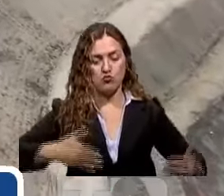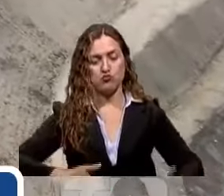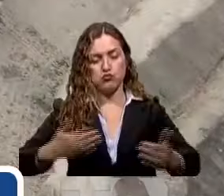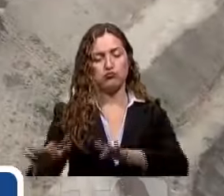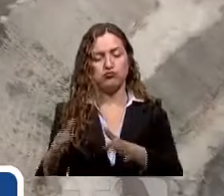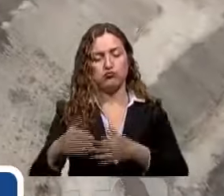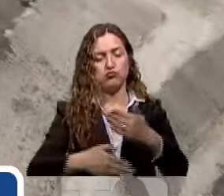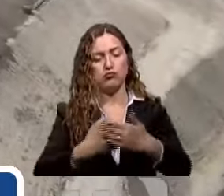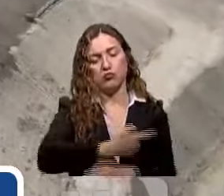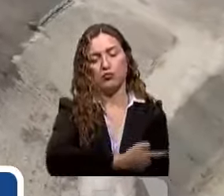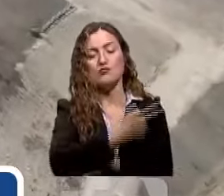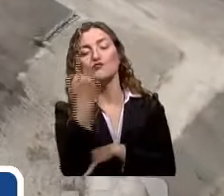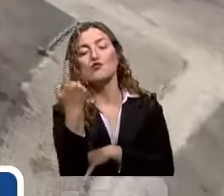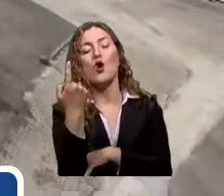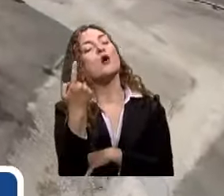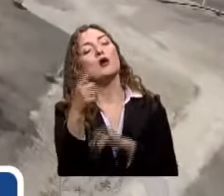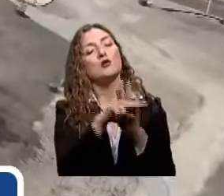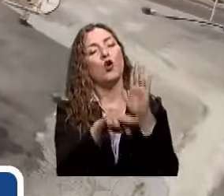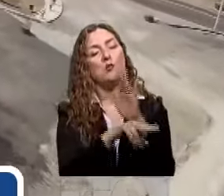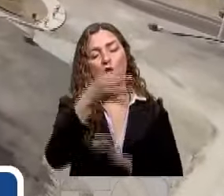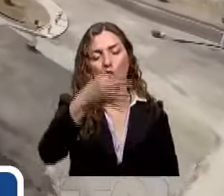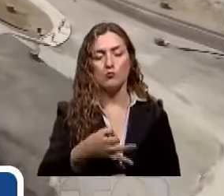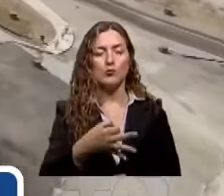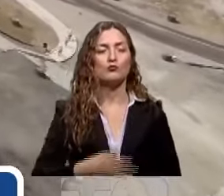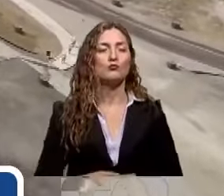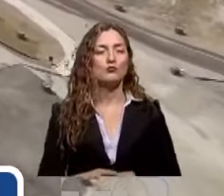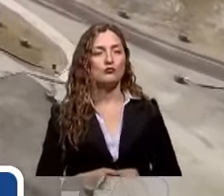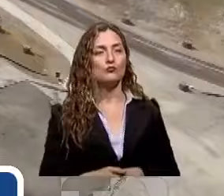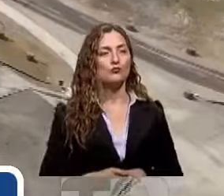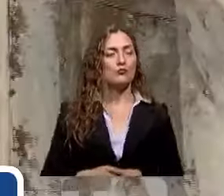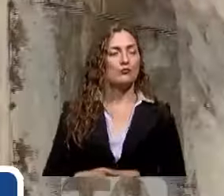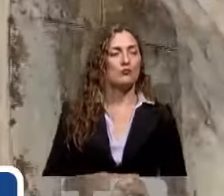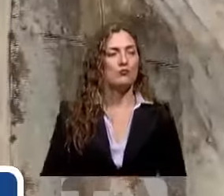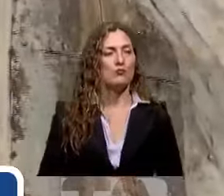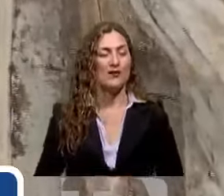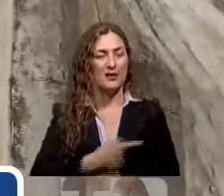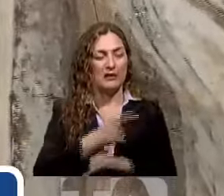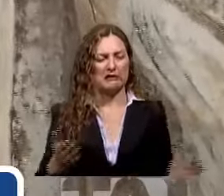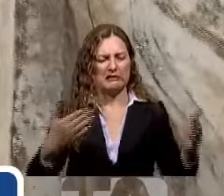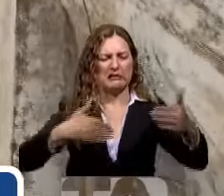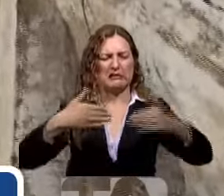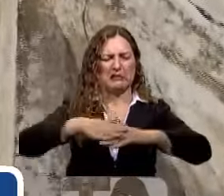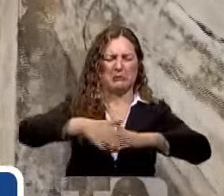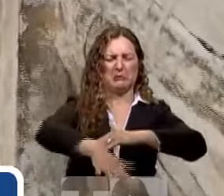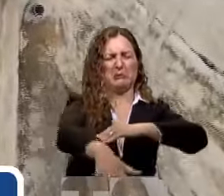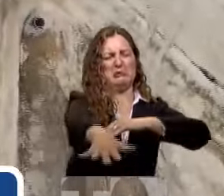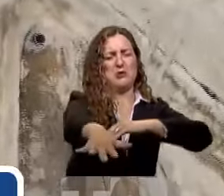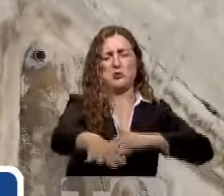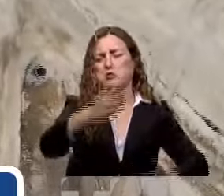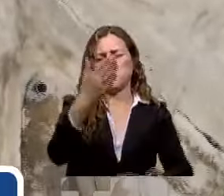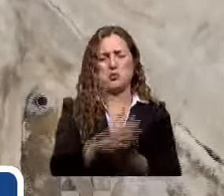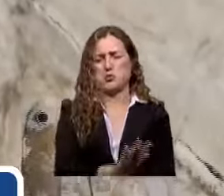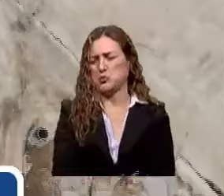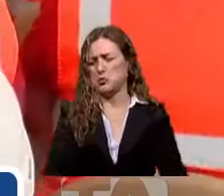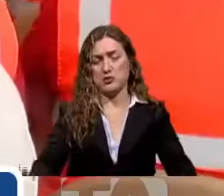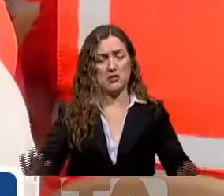tratados diariamente cumpliendo con las normativas ambientales los días en que los lixiviados desbordaban las piscinas quedaron atrás así lo